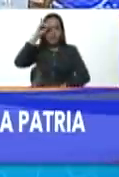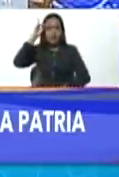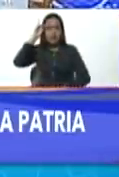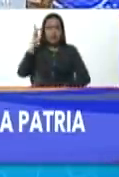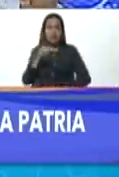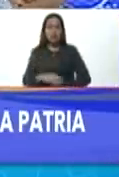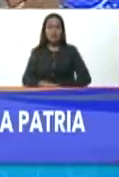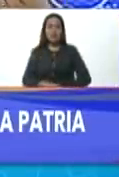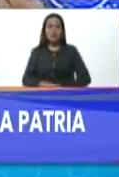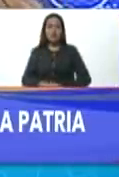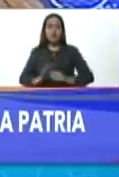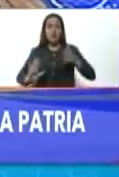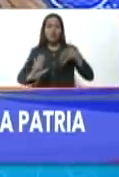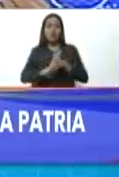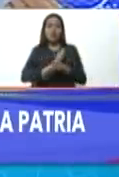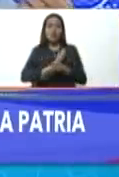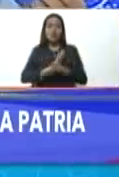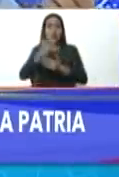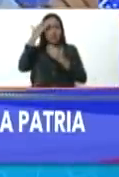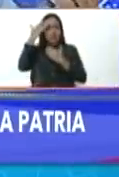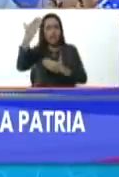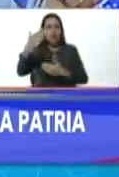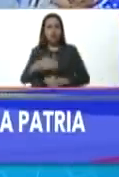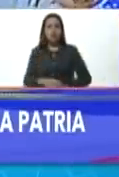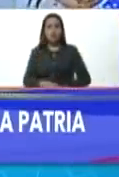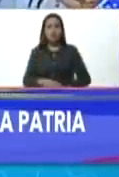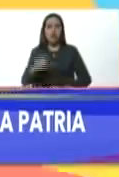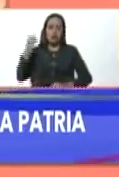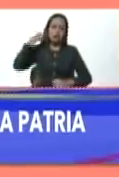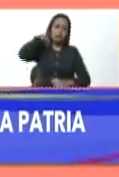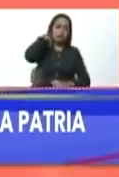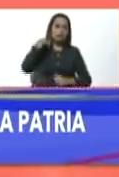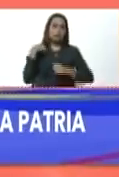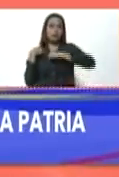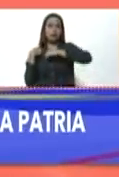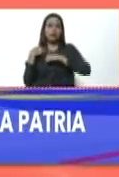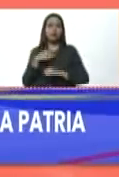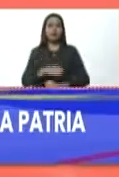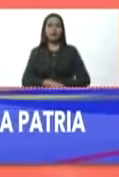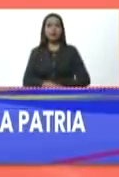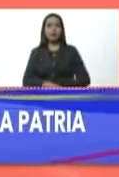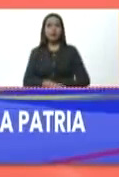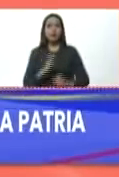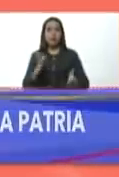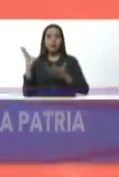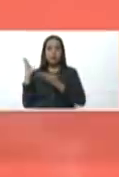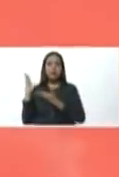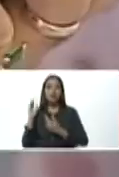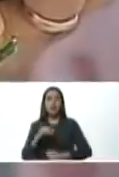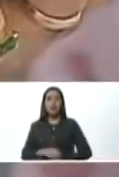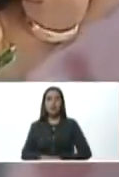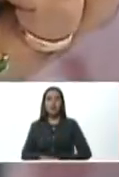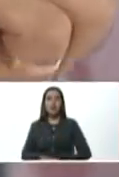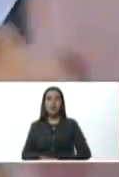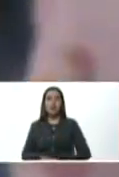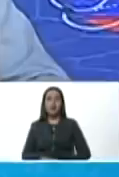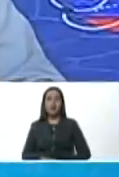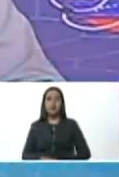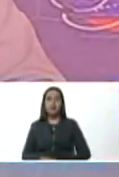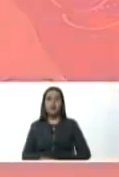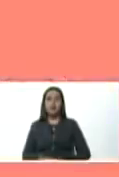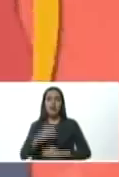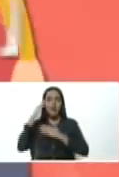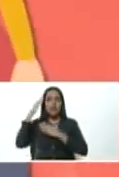Las distintas formas de saludo, dicen. Codo a codo es el que se está propagando, codo a codo. El